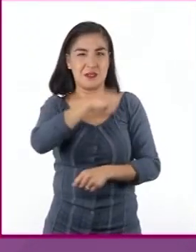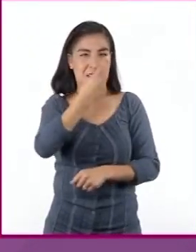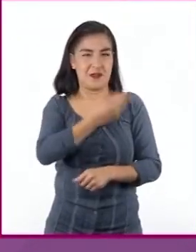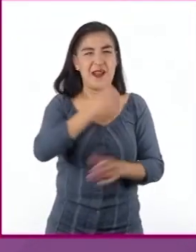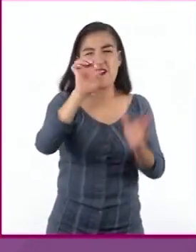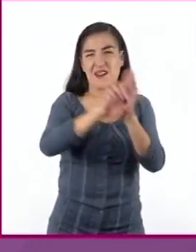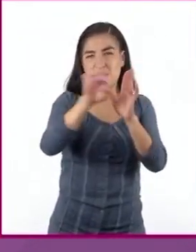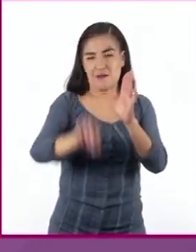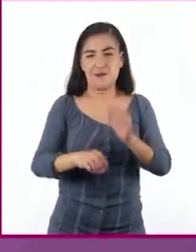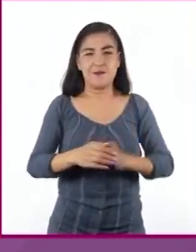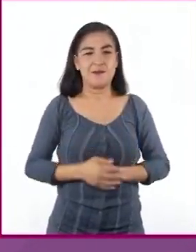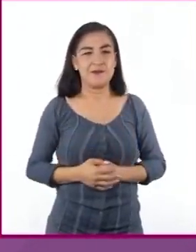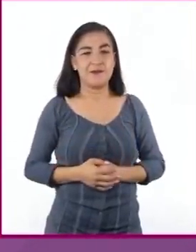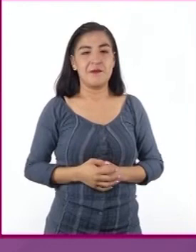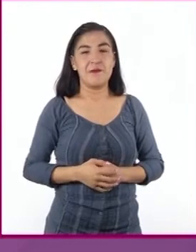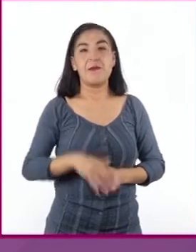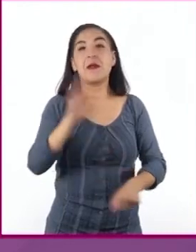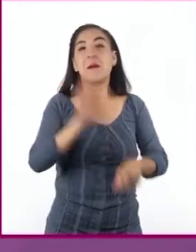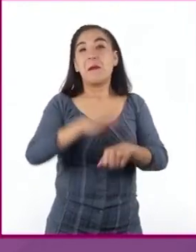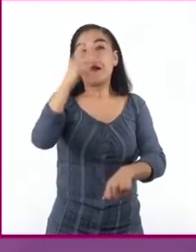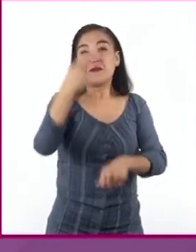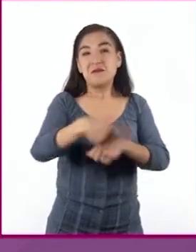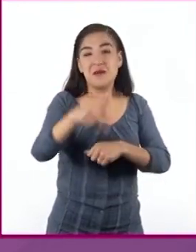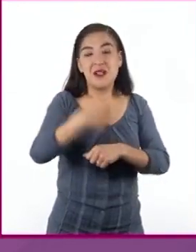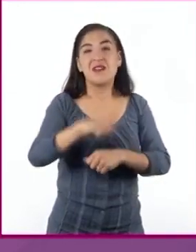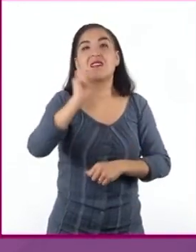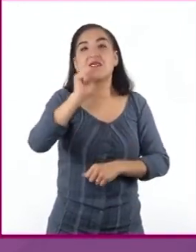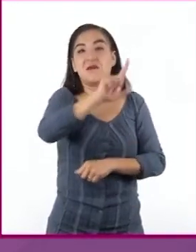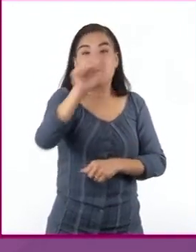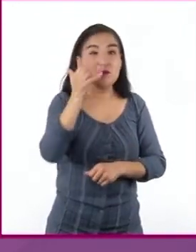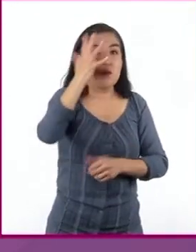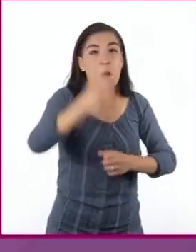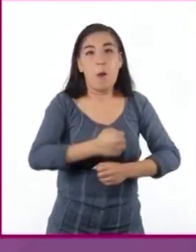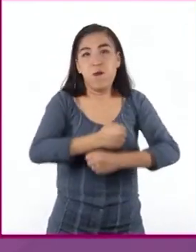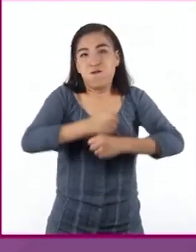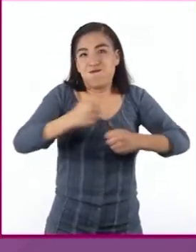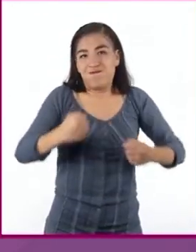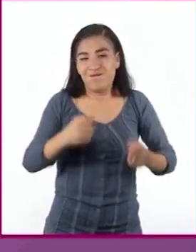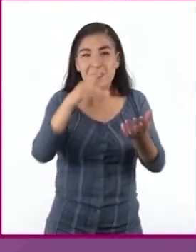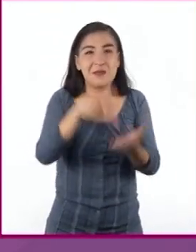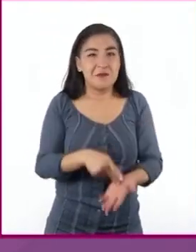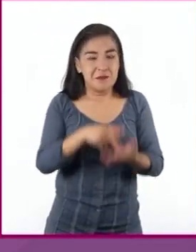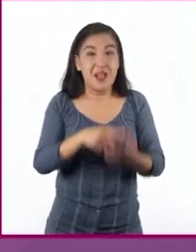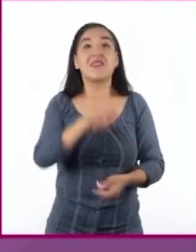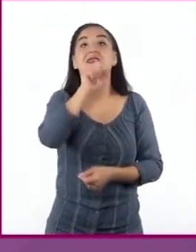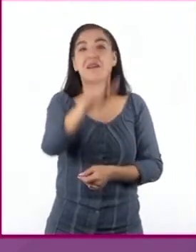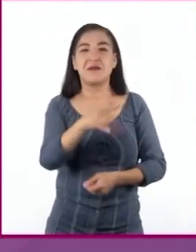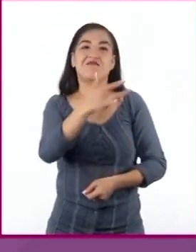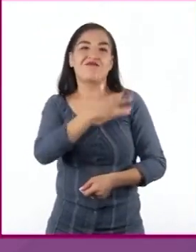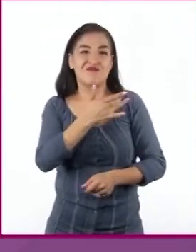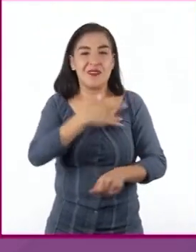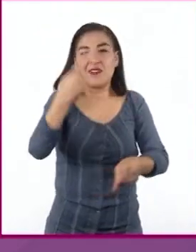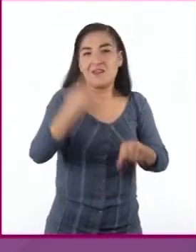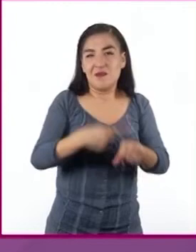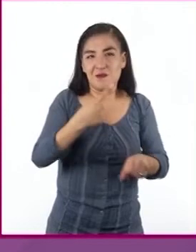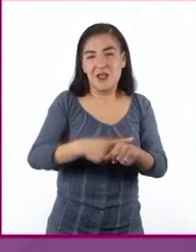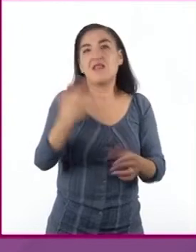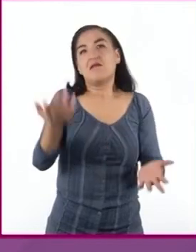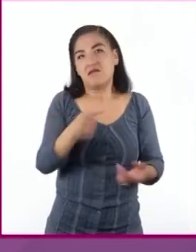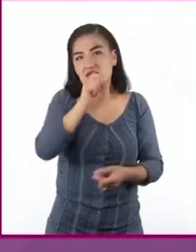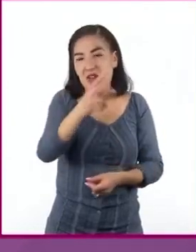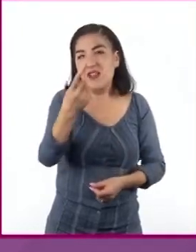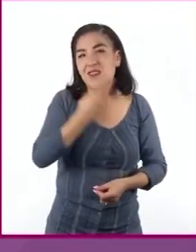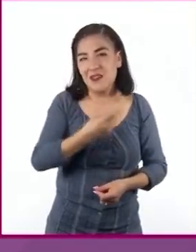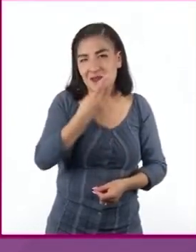ejemplo, se asocian con un mayor riesgo de desarrollar obesidad, así como enfermedades cardiovasculares como la